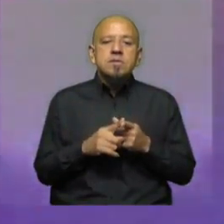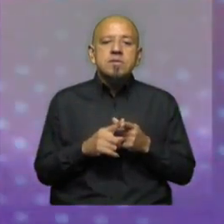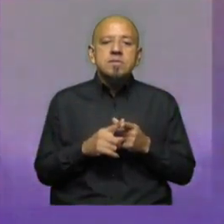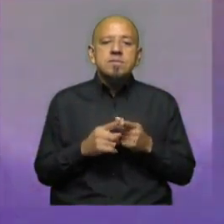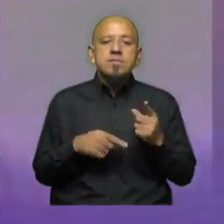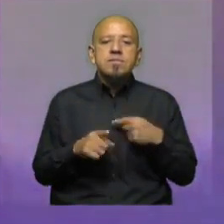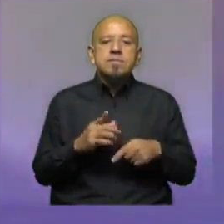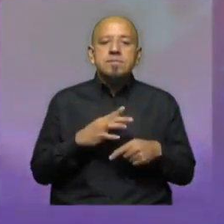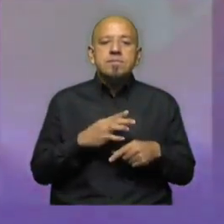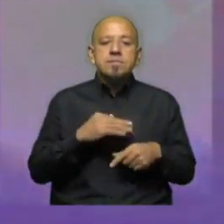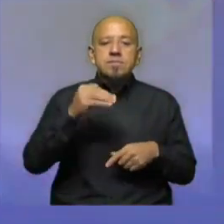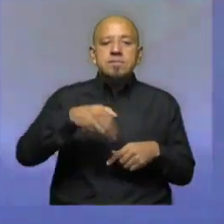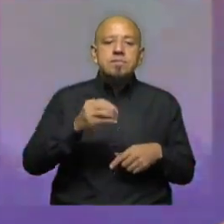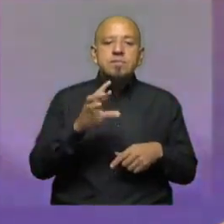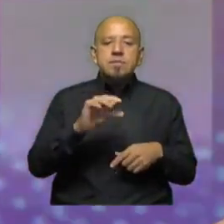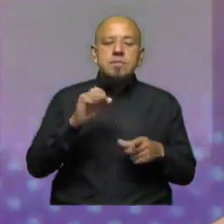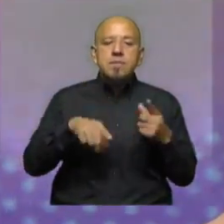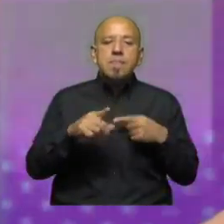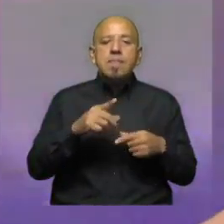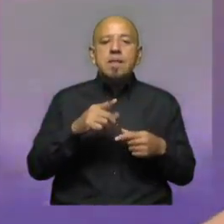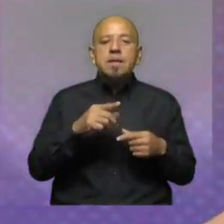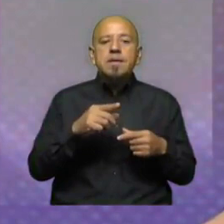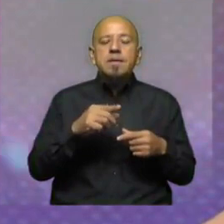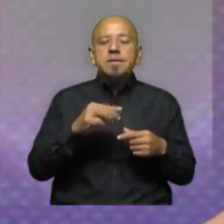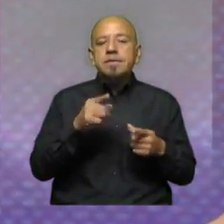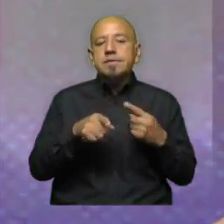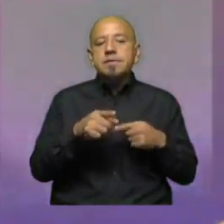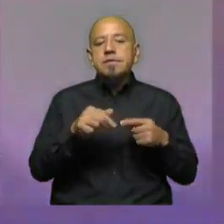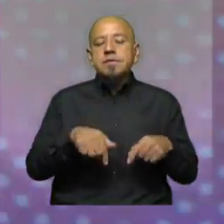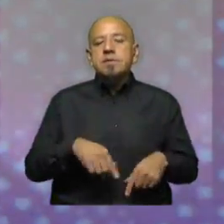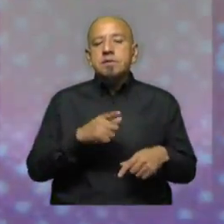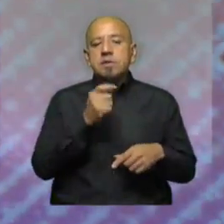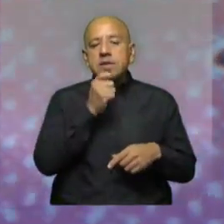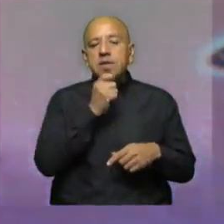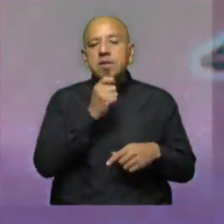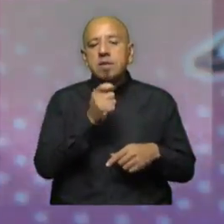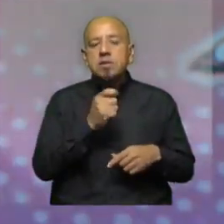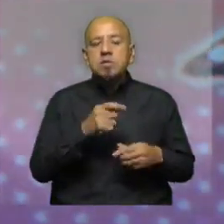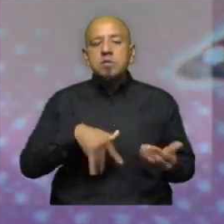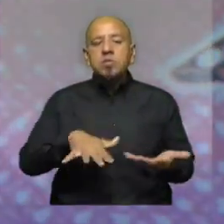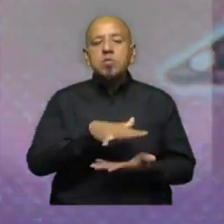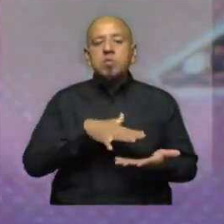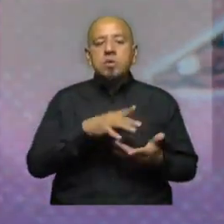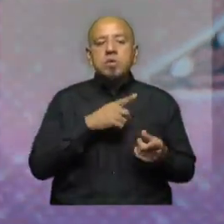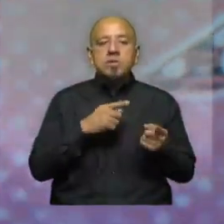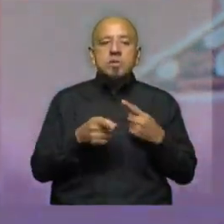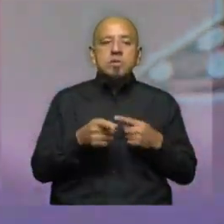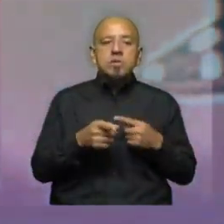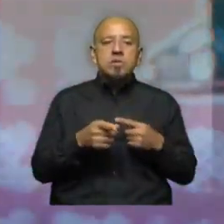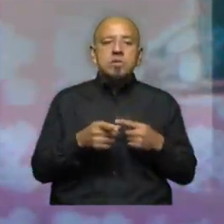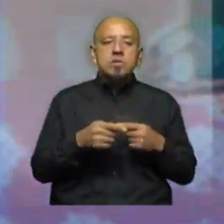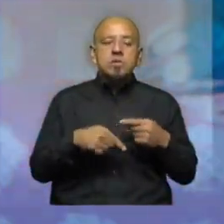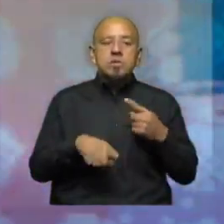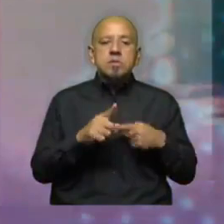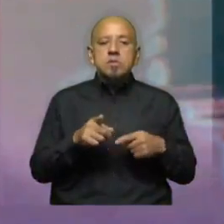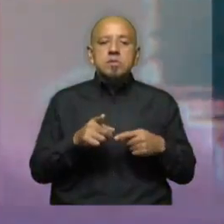adelanto. Bueno, More va a estar también en el segundo bloque. Nos va a traer una nota acerca de un lugar que todos conocemos, que todos hemos disfrutado. Pero